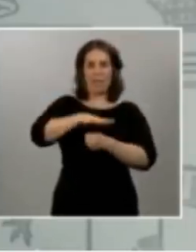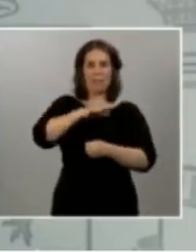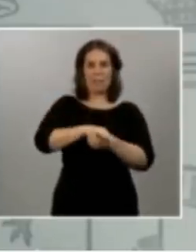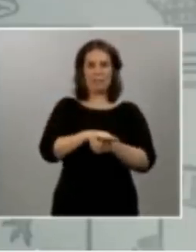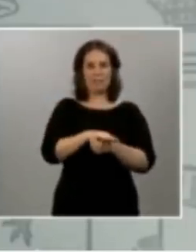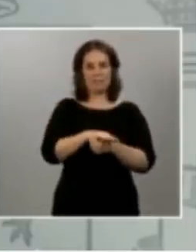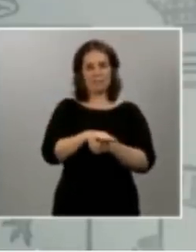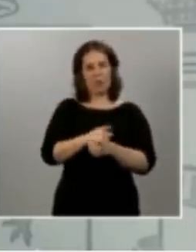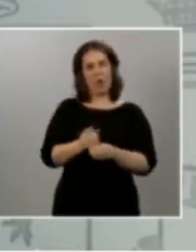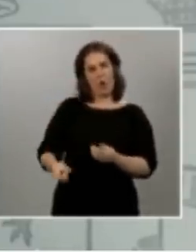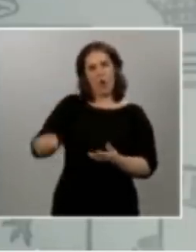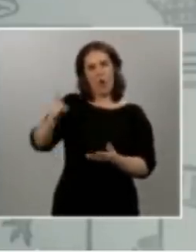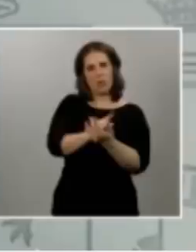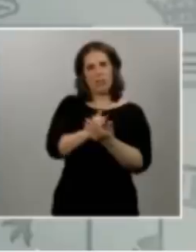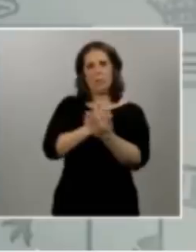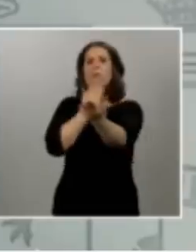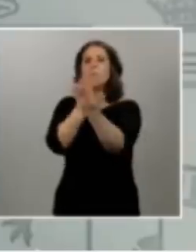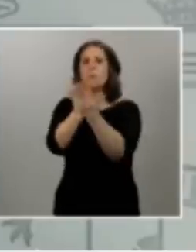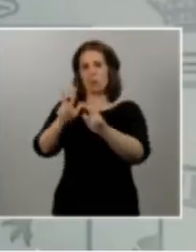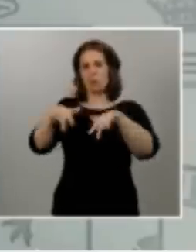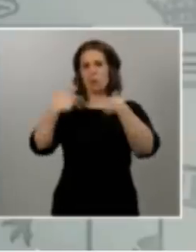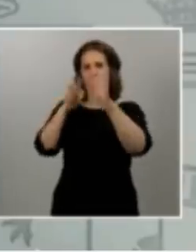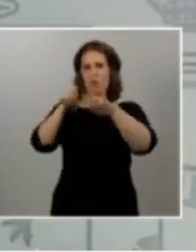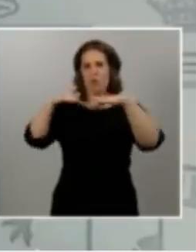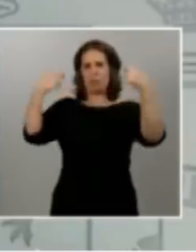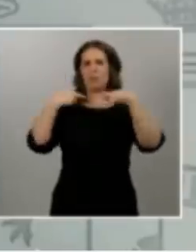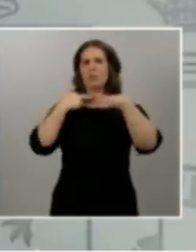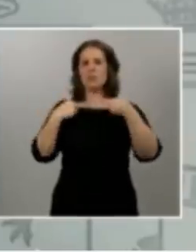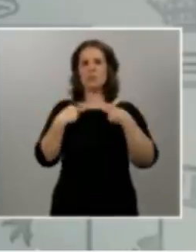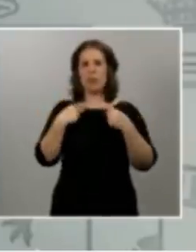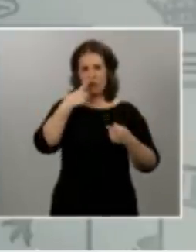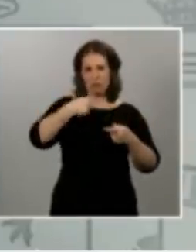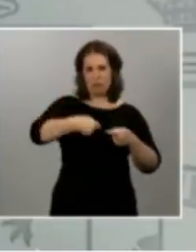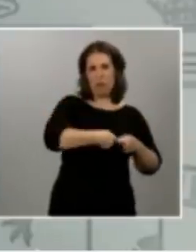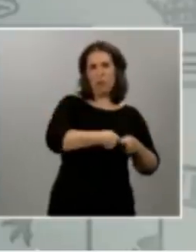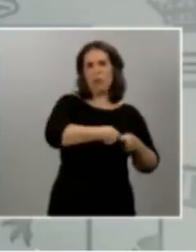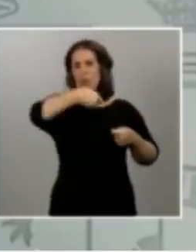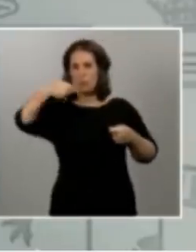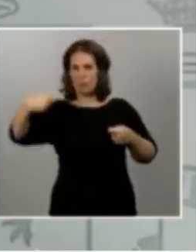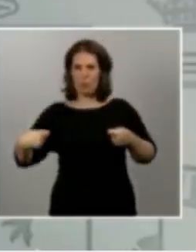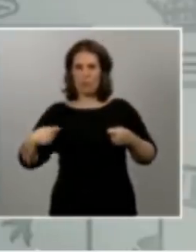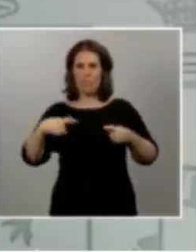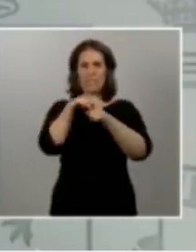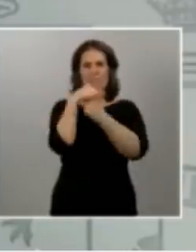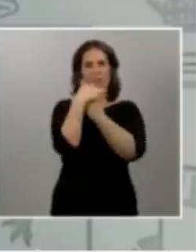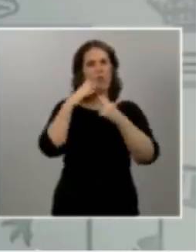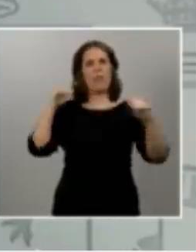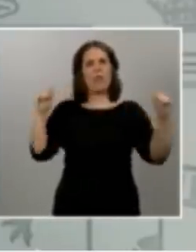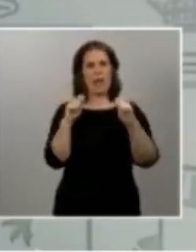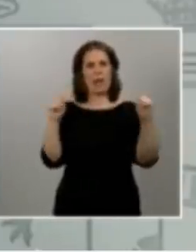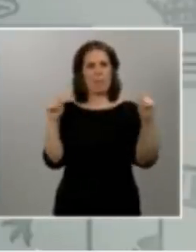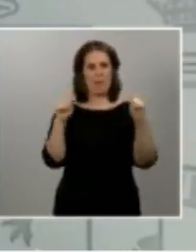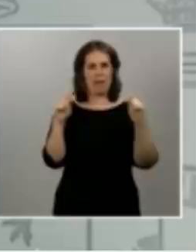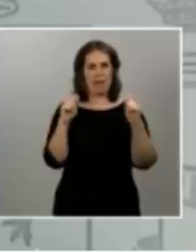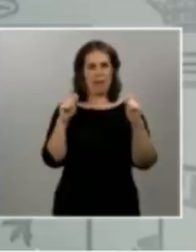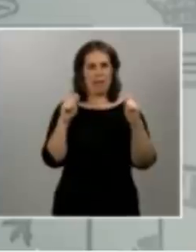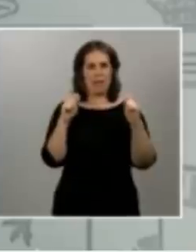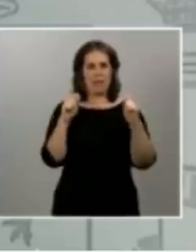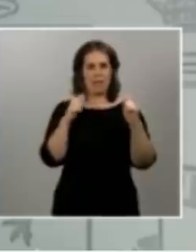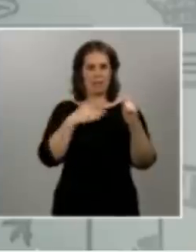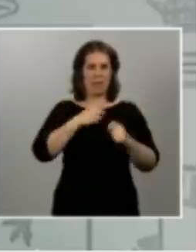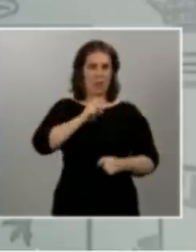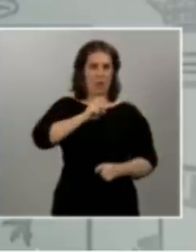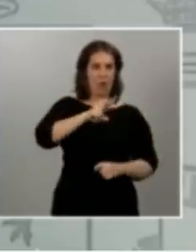3.000 kilos de cocaína que pueda llegar a las costas españolas, ya nos tendría que haber dicho el resultado de